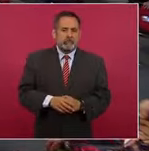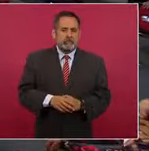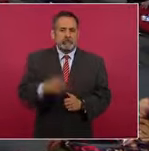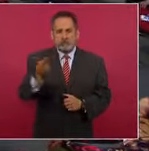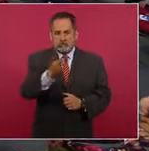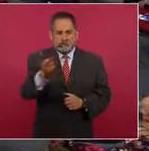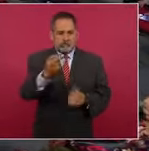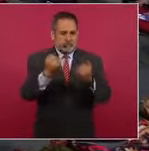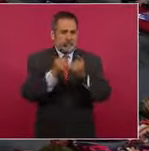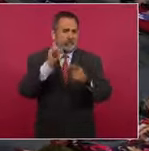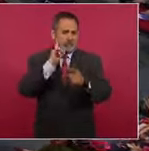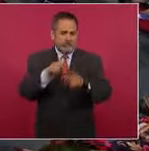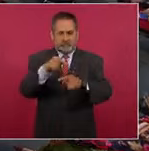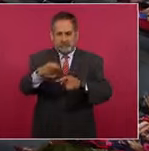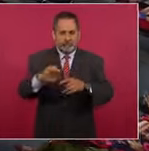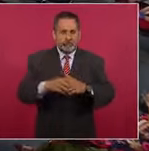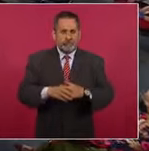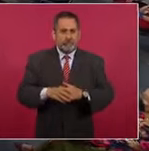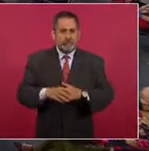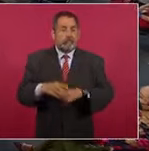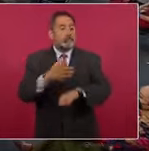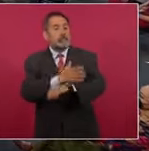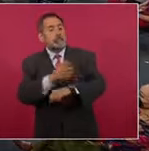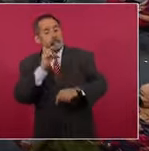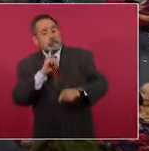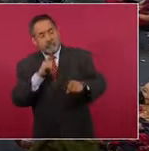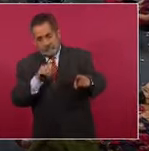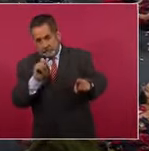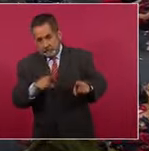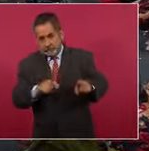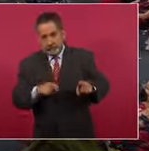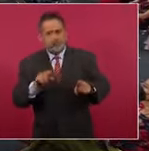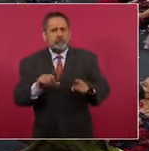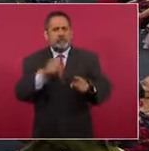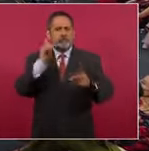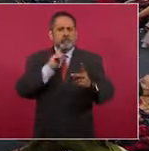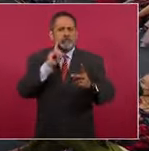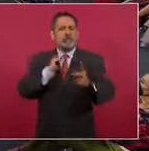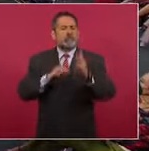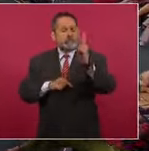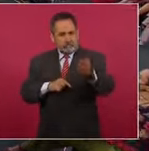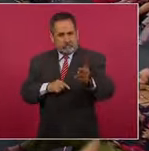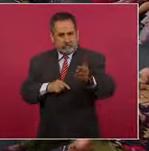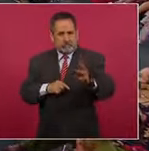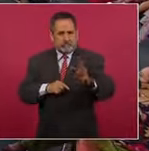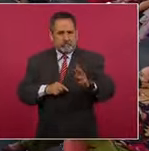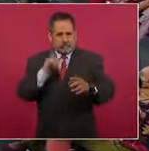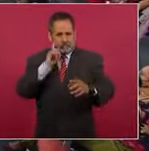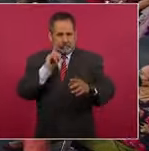Ellos dos quedan pendientes. La compañera y otra compañera.